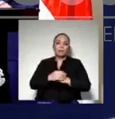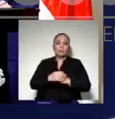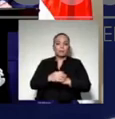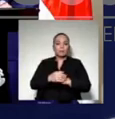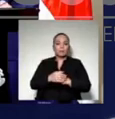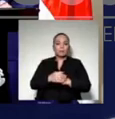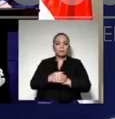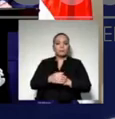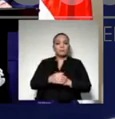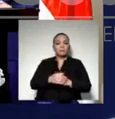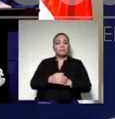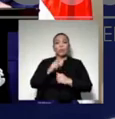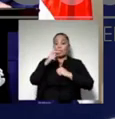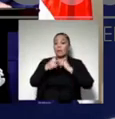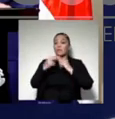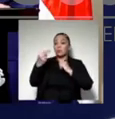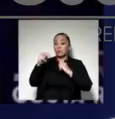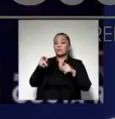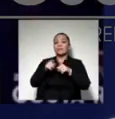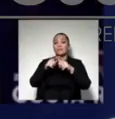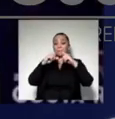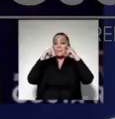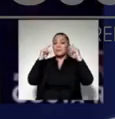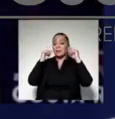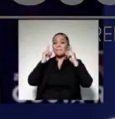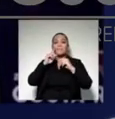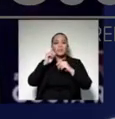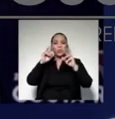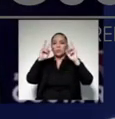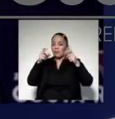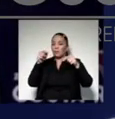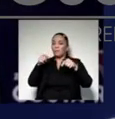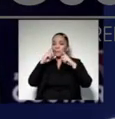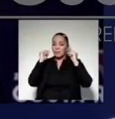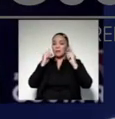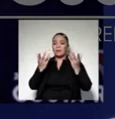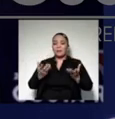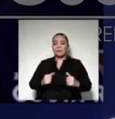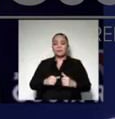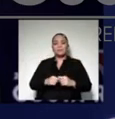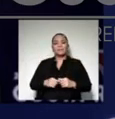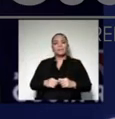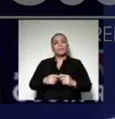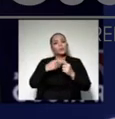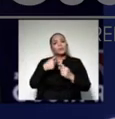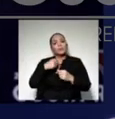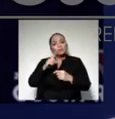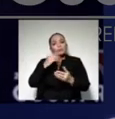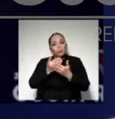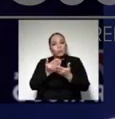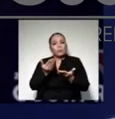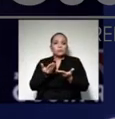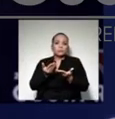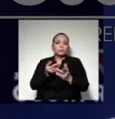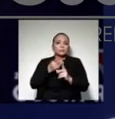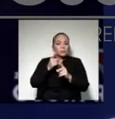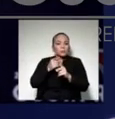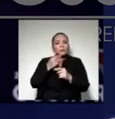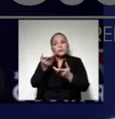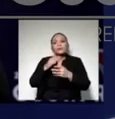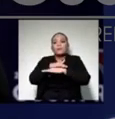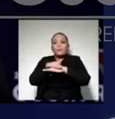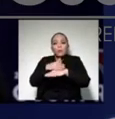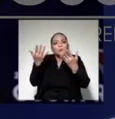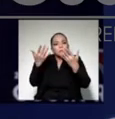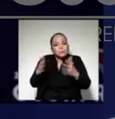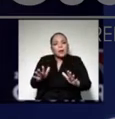mascarillas mintieron. Entonces, la idea era, con buena intención, decir, por favor, ya